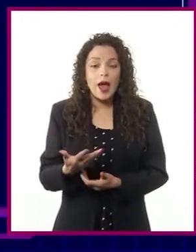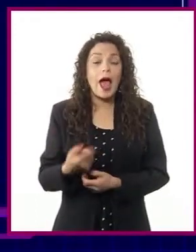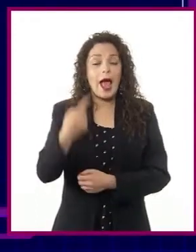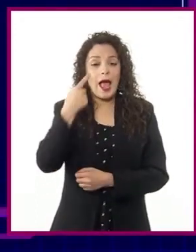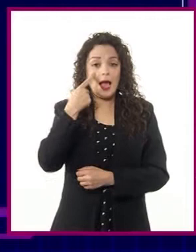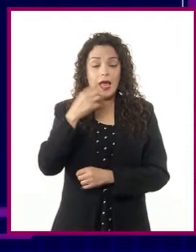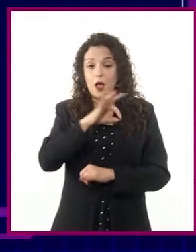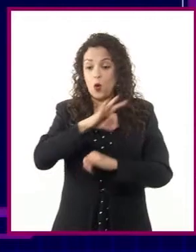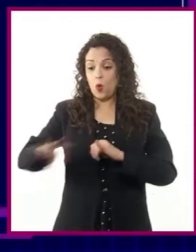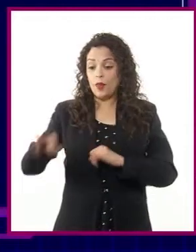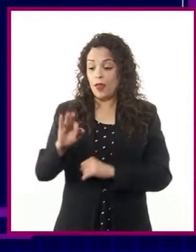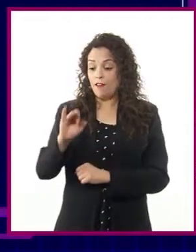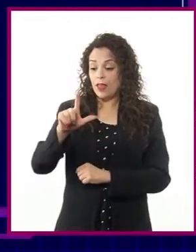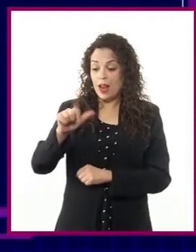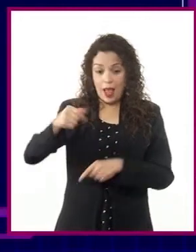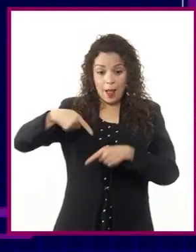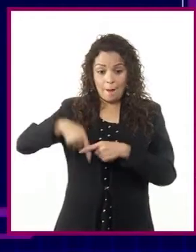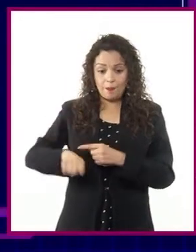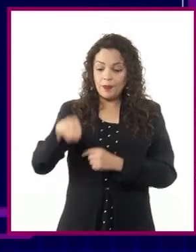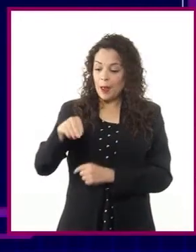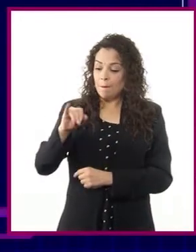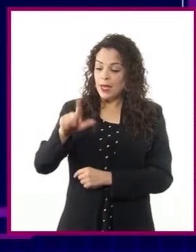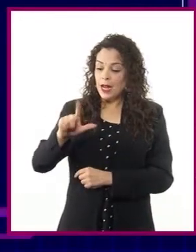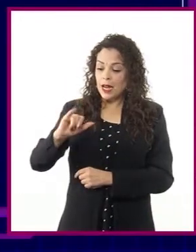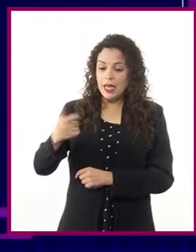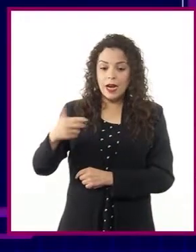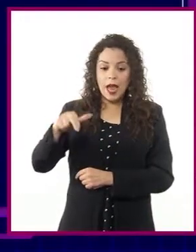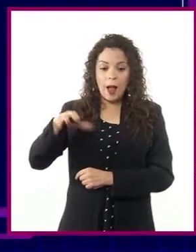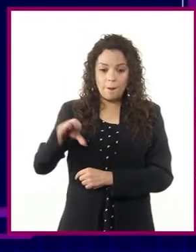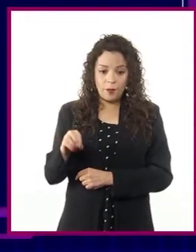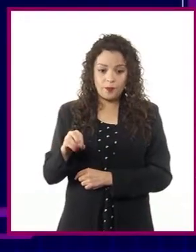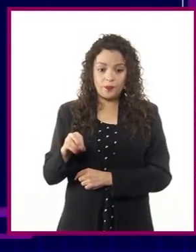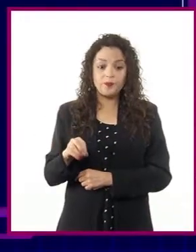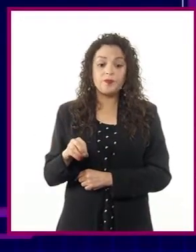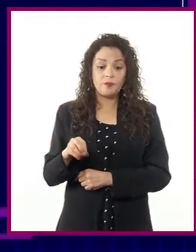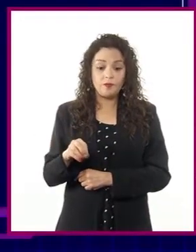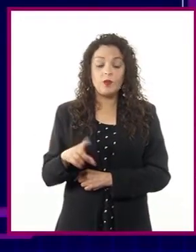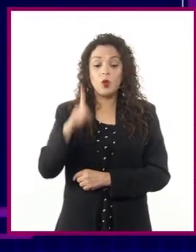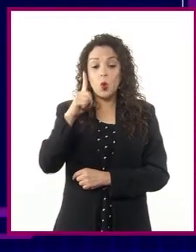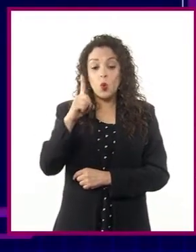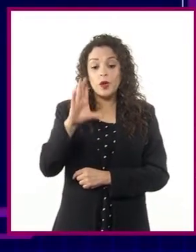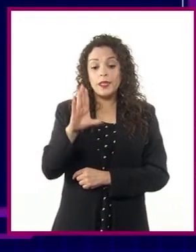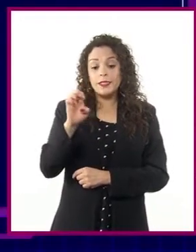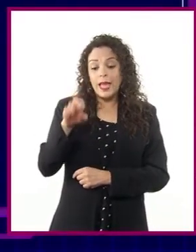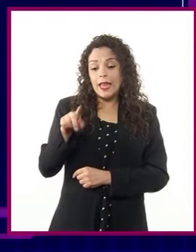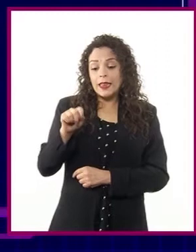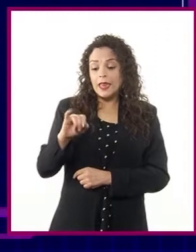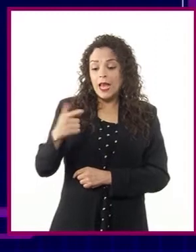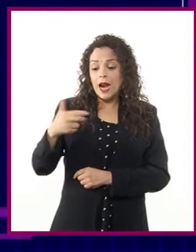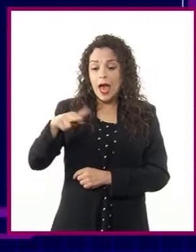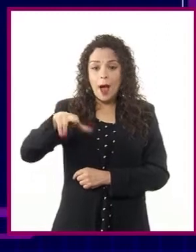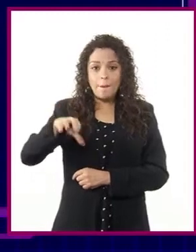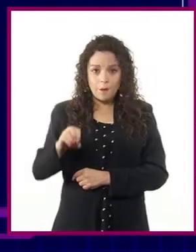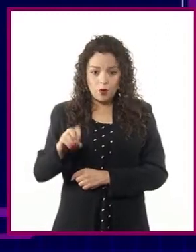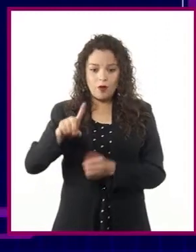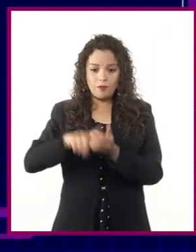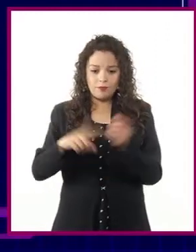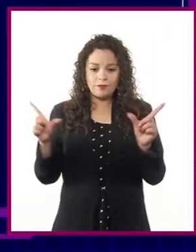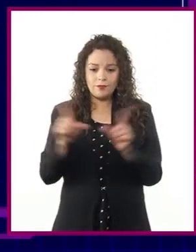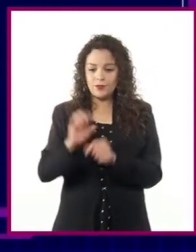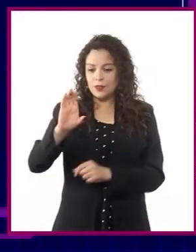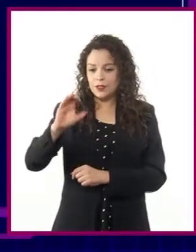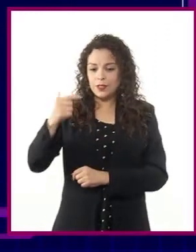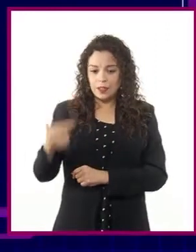última fila, que son los miligramos. Un centigramo es 10 veces mayor que un miligramo y un decigramo es 10 veces